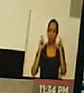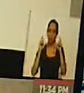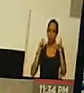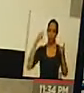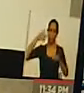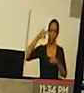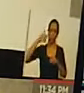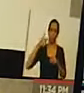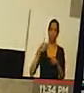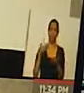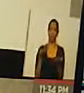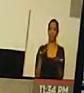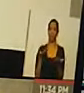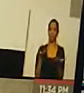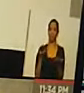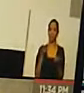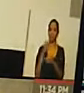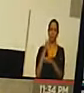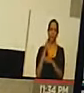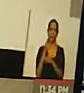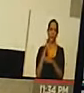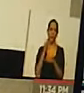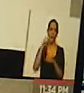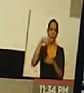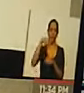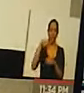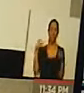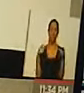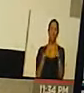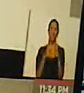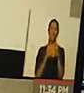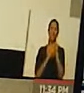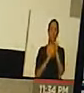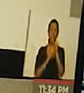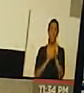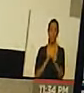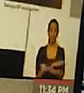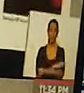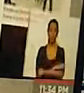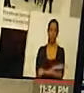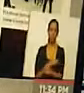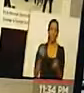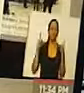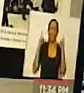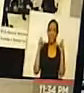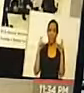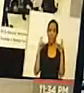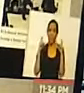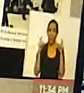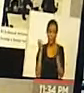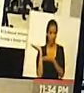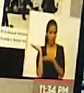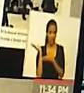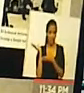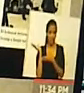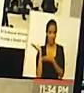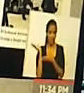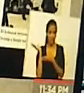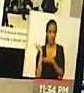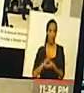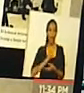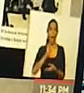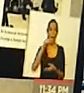fue proporcionada a la AP por el equipo del líder de la oposición. O sea, esta foto, está diciendo la propia AP, no